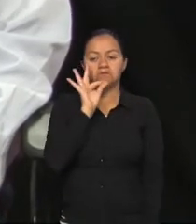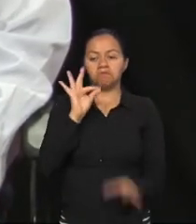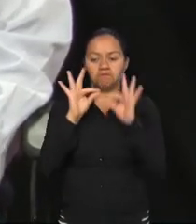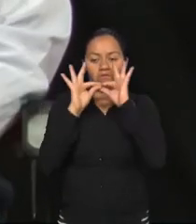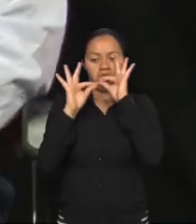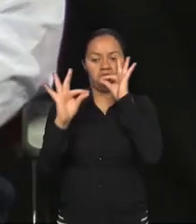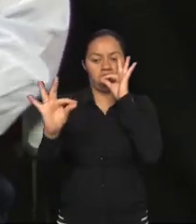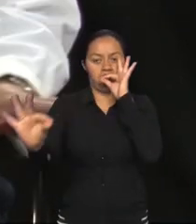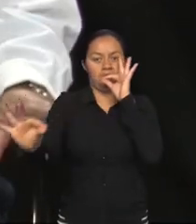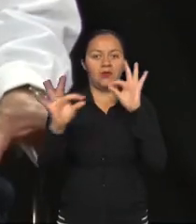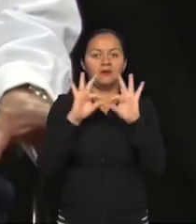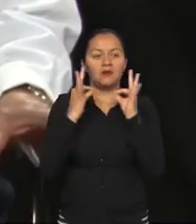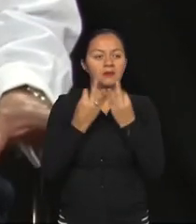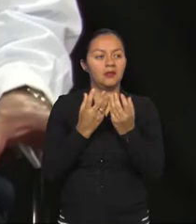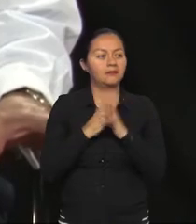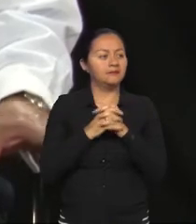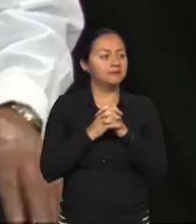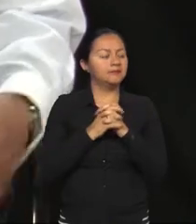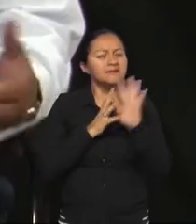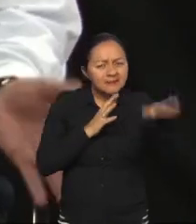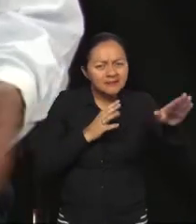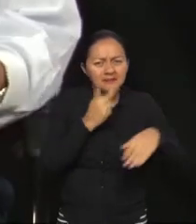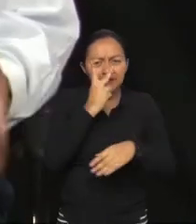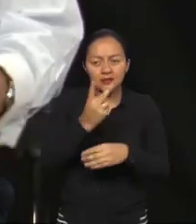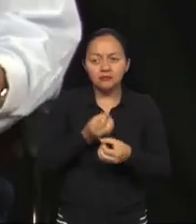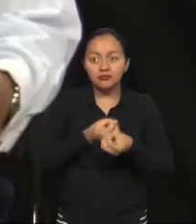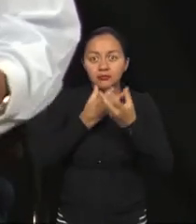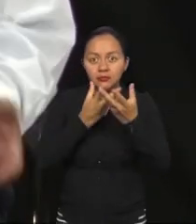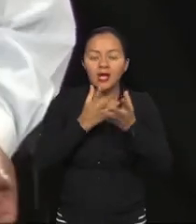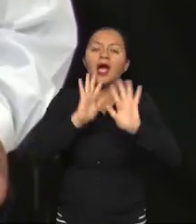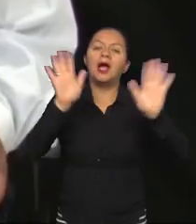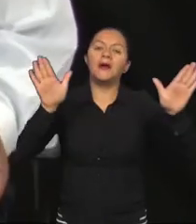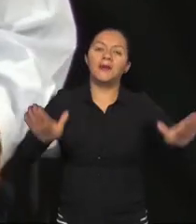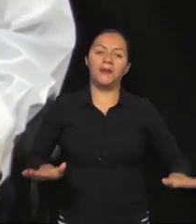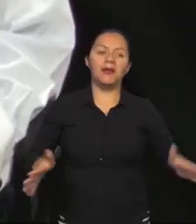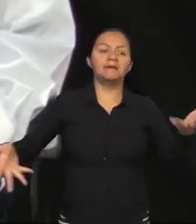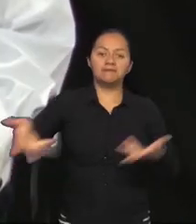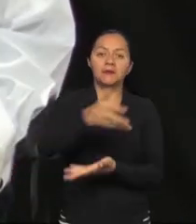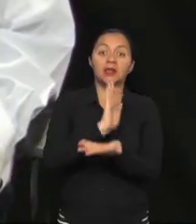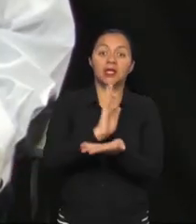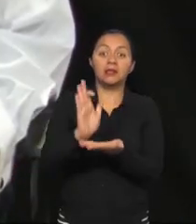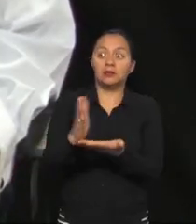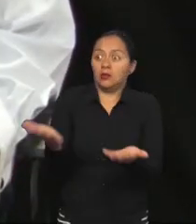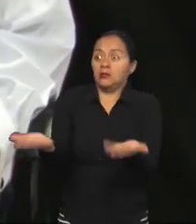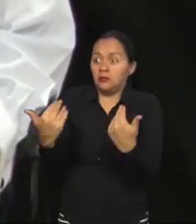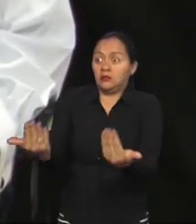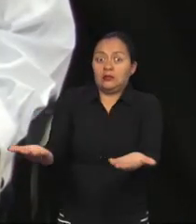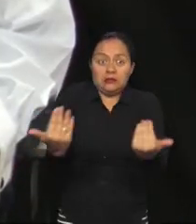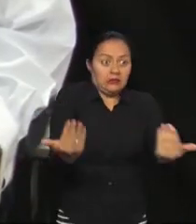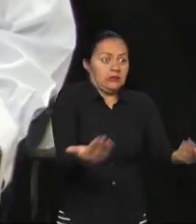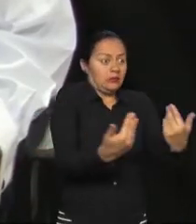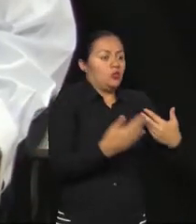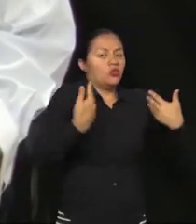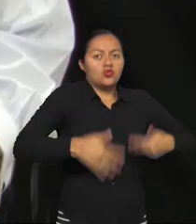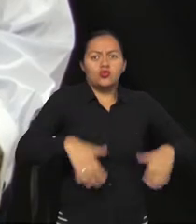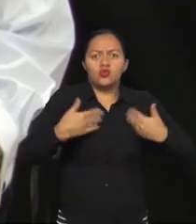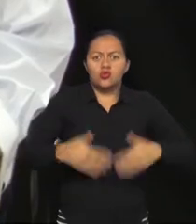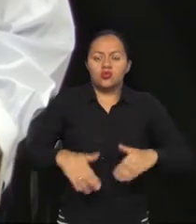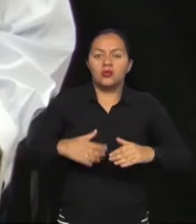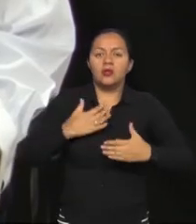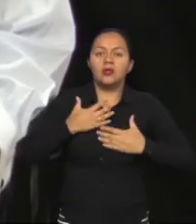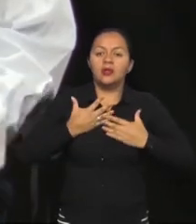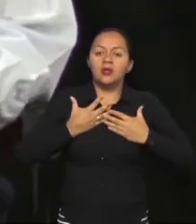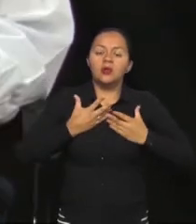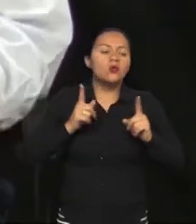con las demás, todas se relajaron y empezaron a fluir un montón de testimonios, un montón de situaciones y un gran alivio